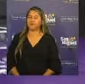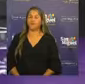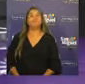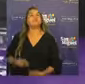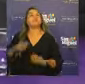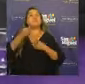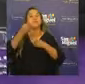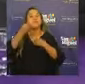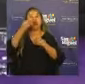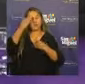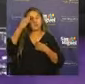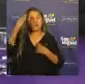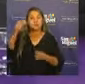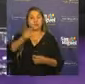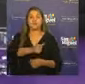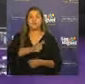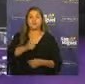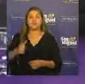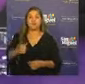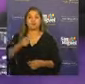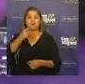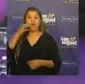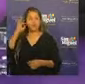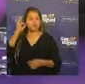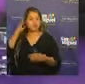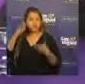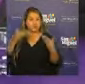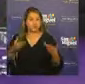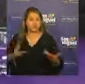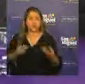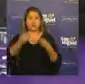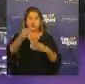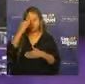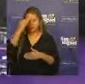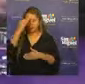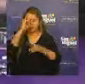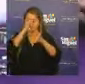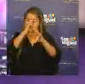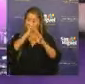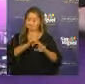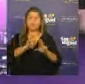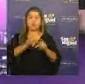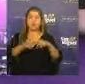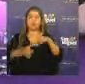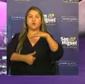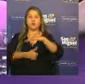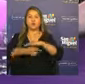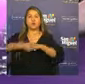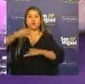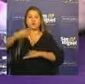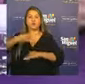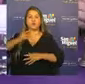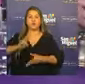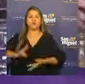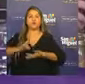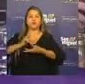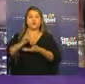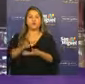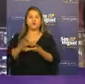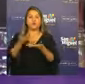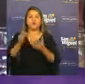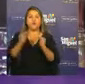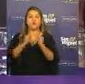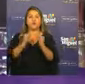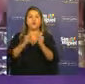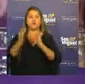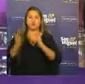Buenos días a todas y a todos. Buenos días, honorable Consejo Municipal. En el nombre de las y los vecinos de